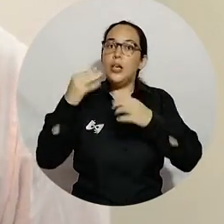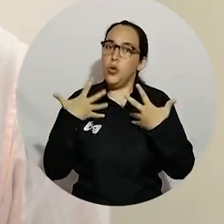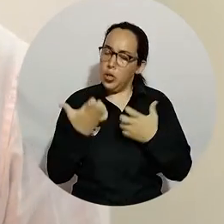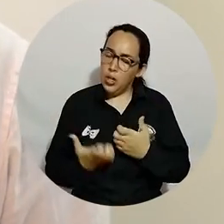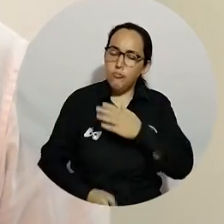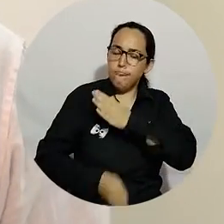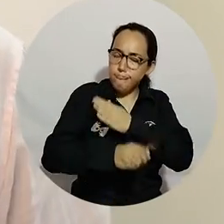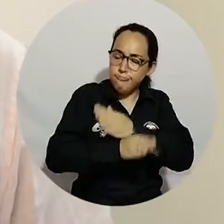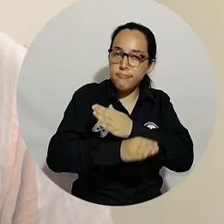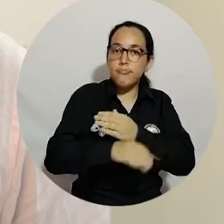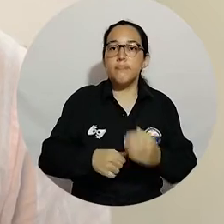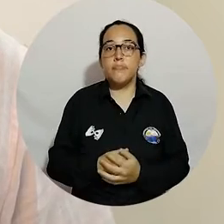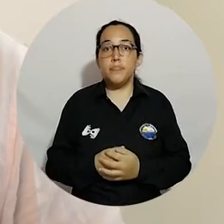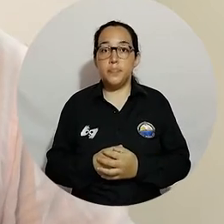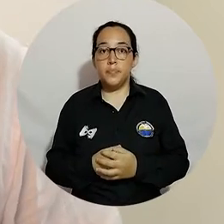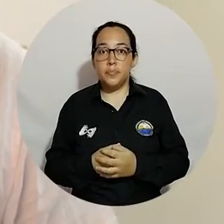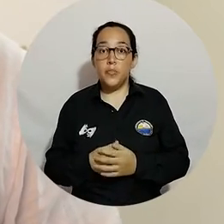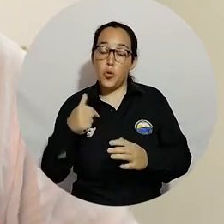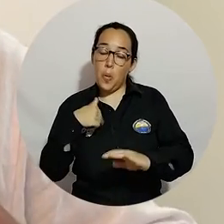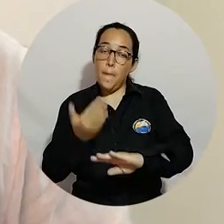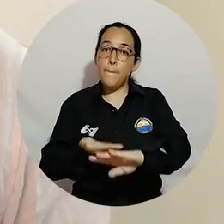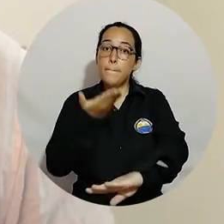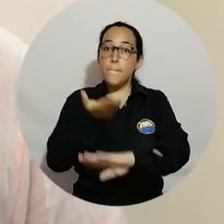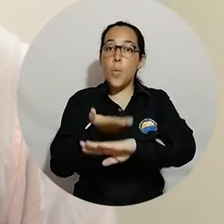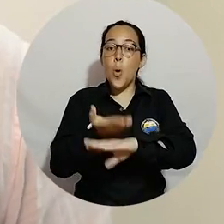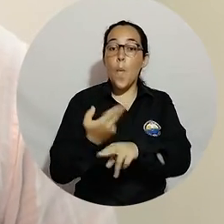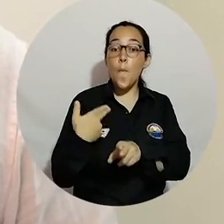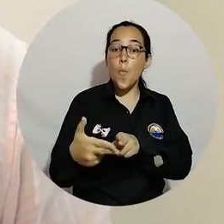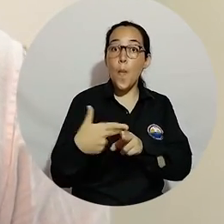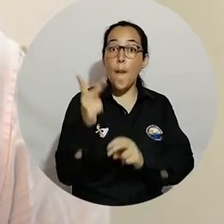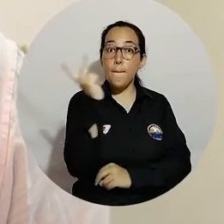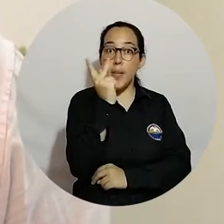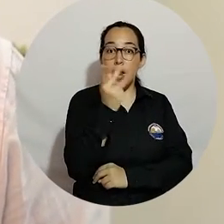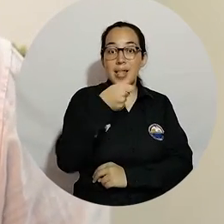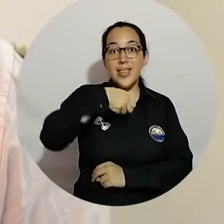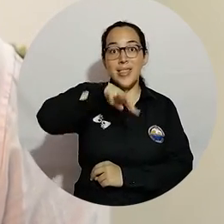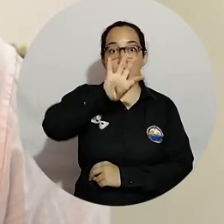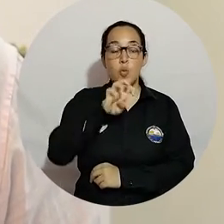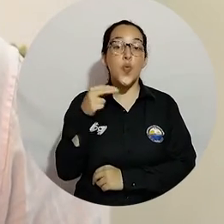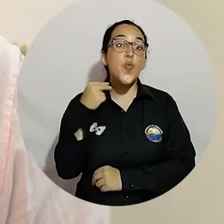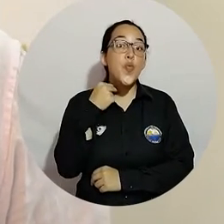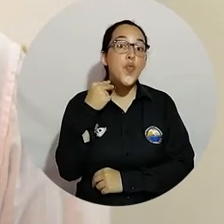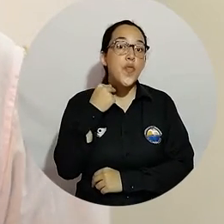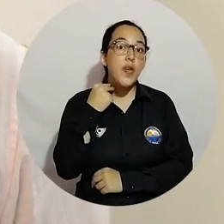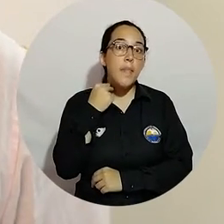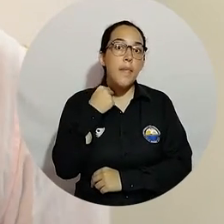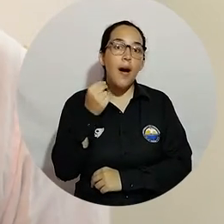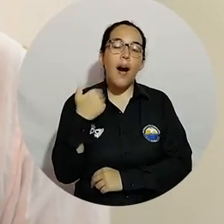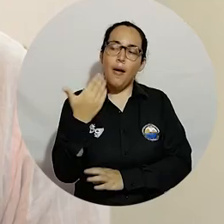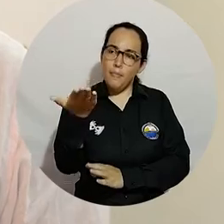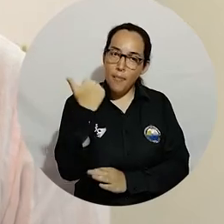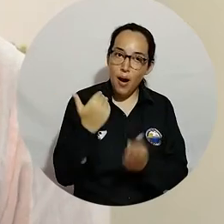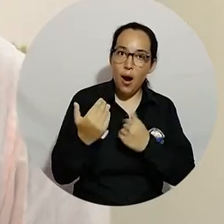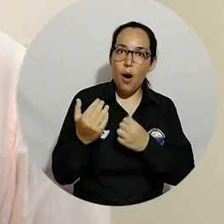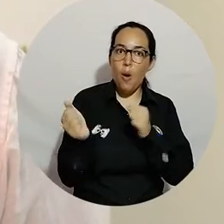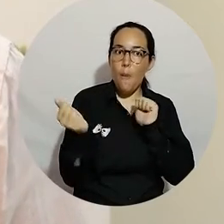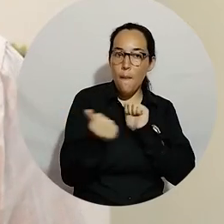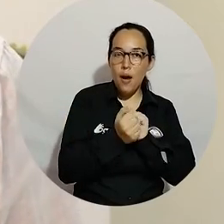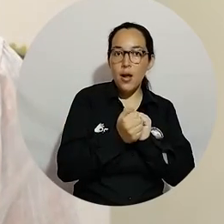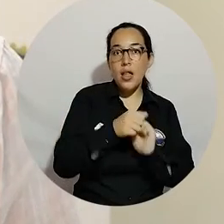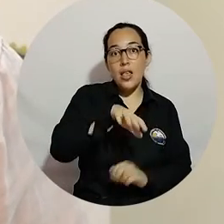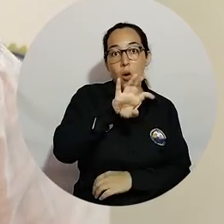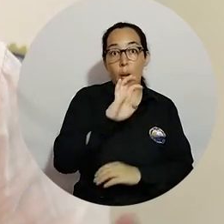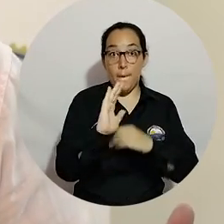haciendo. Para ello, les propongo que el próximo viernes 19 de noviembre los acompañe a partir de las 9 de la